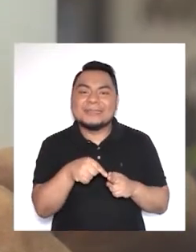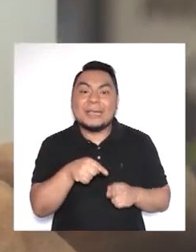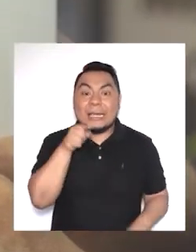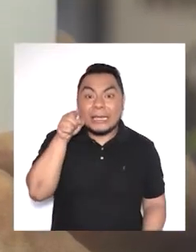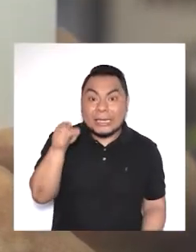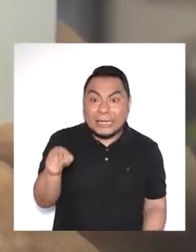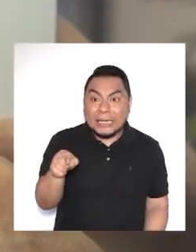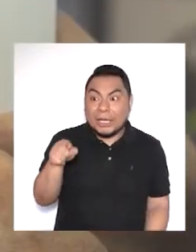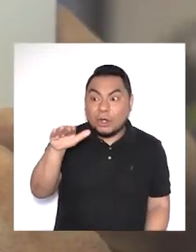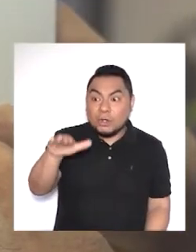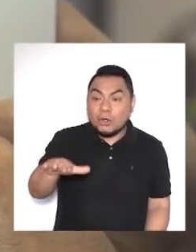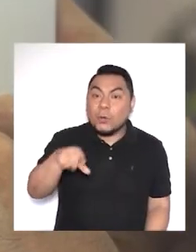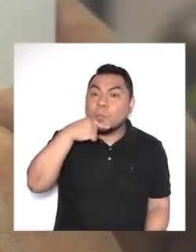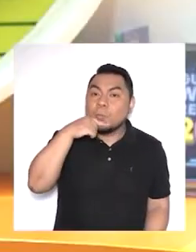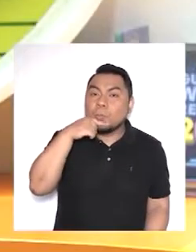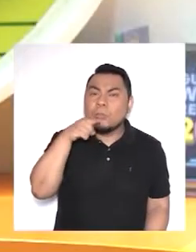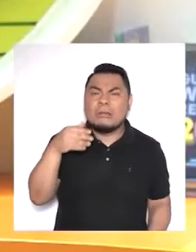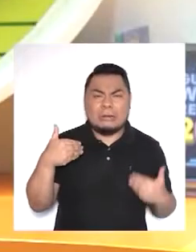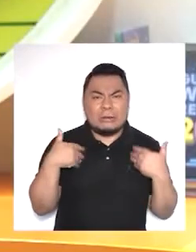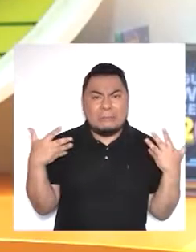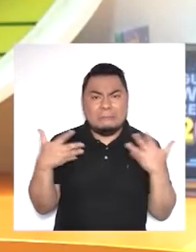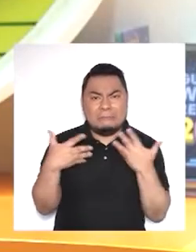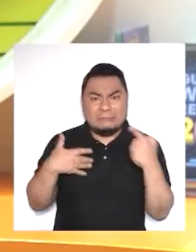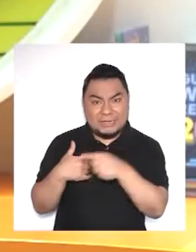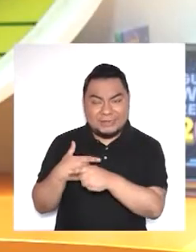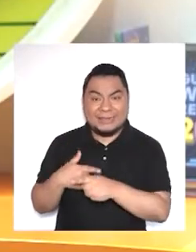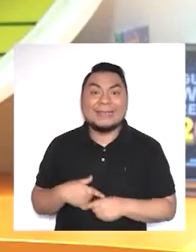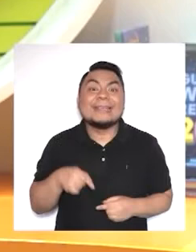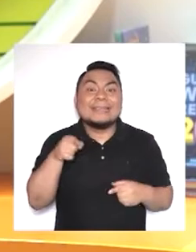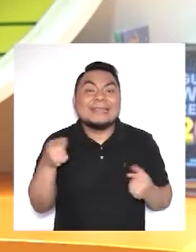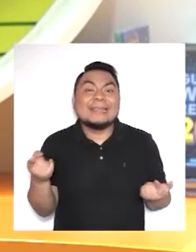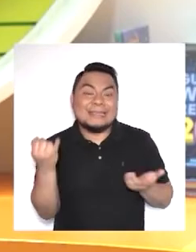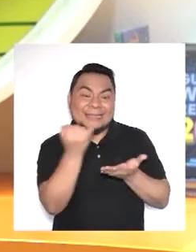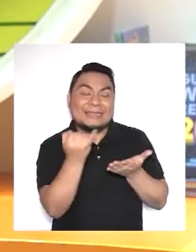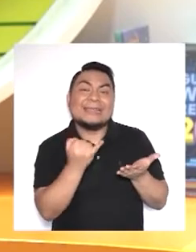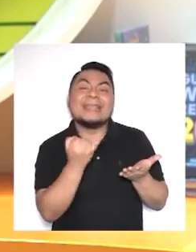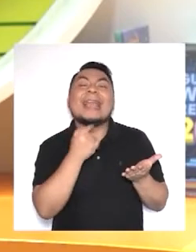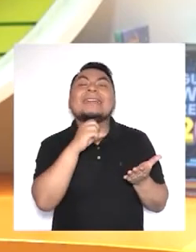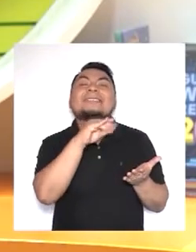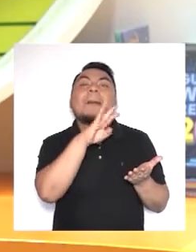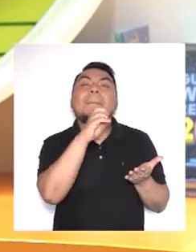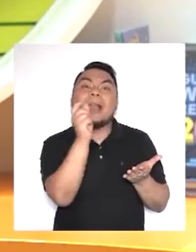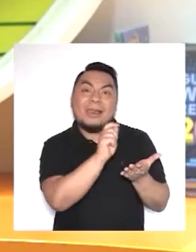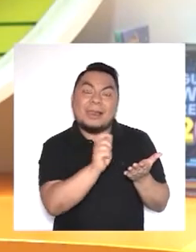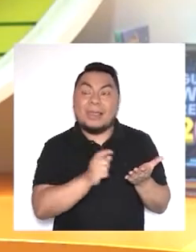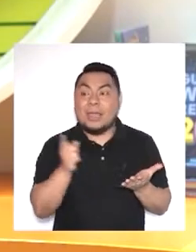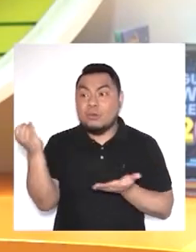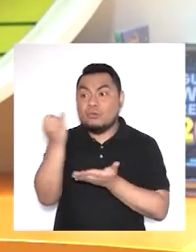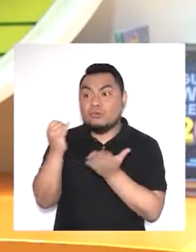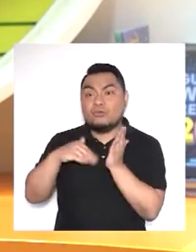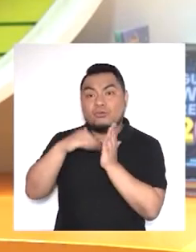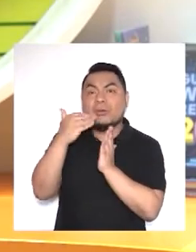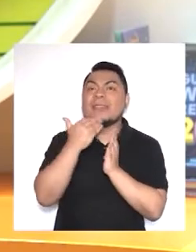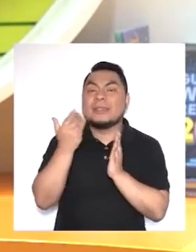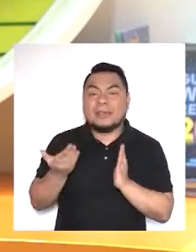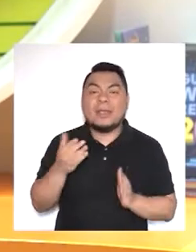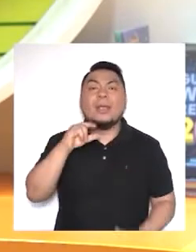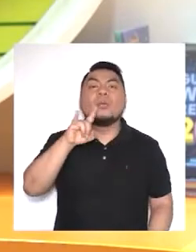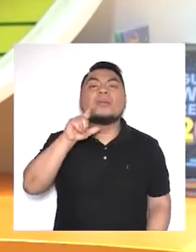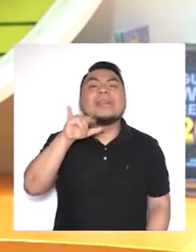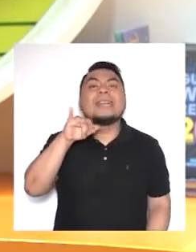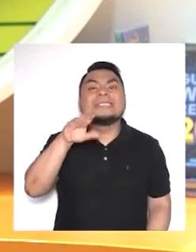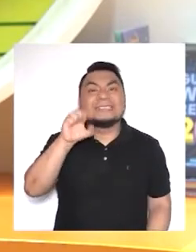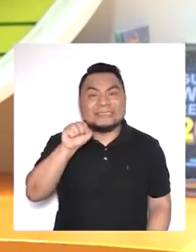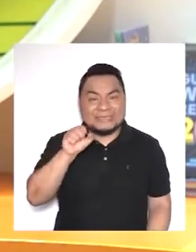niña tiene miedo. Los textos son de Isabel Menéndez y Bárcena y las ilustraciones de Eunice